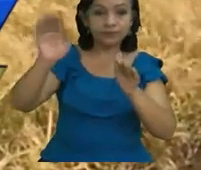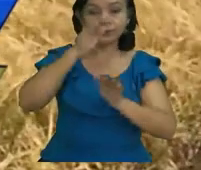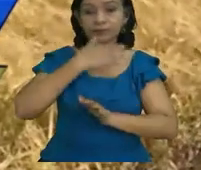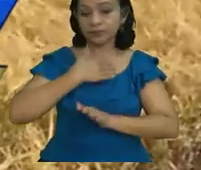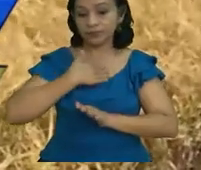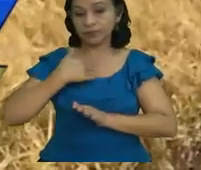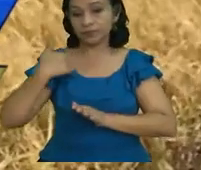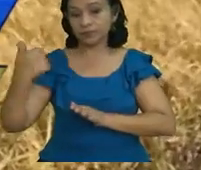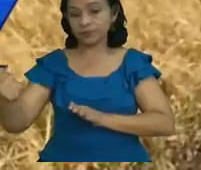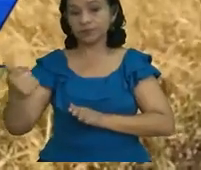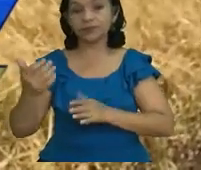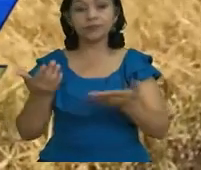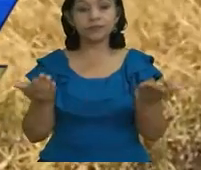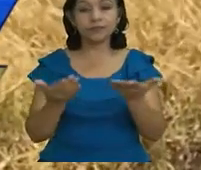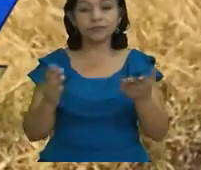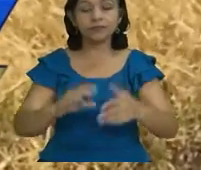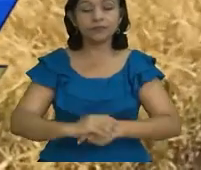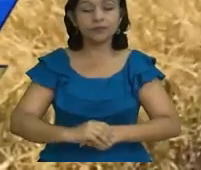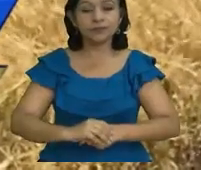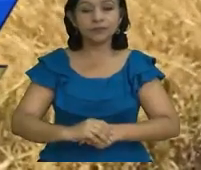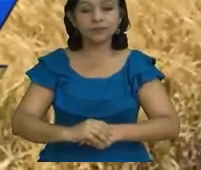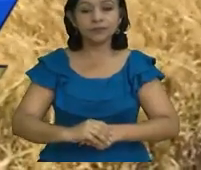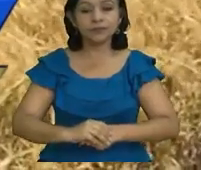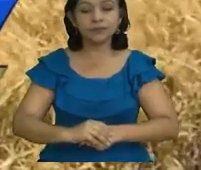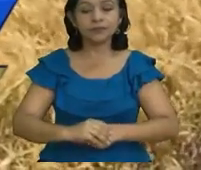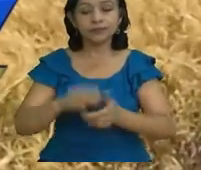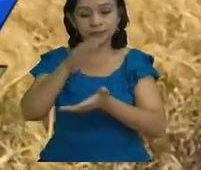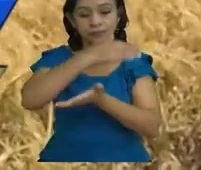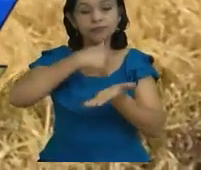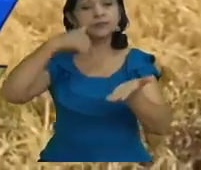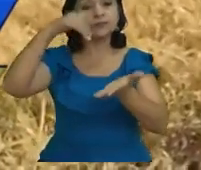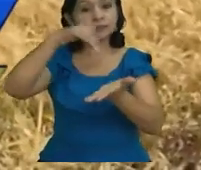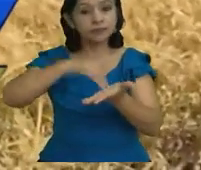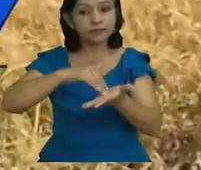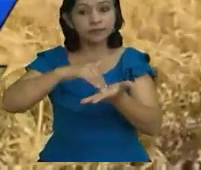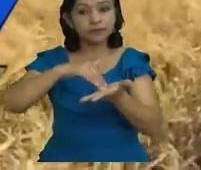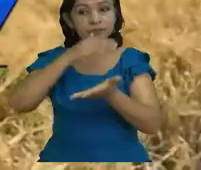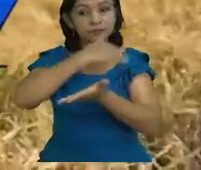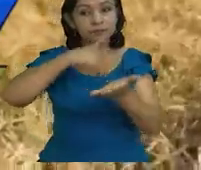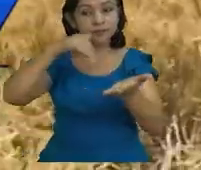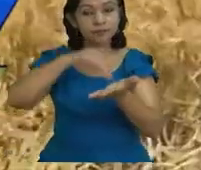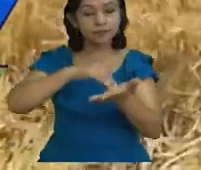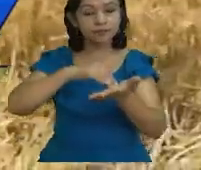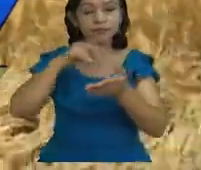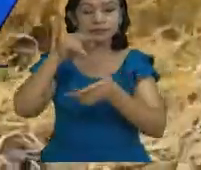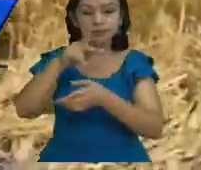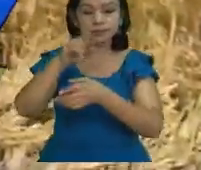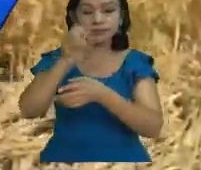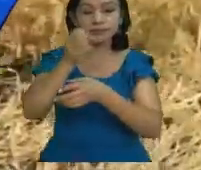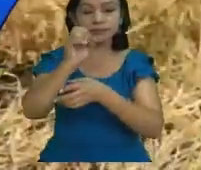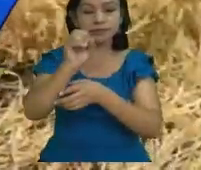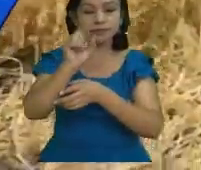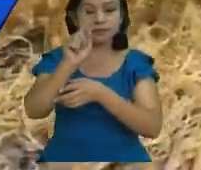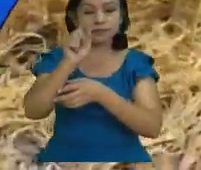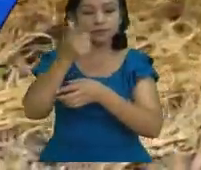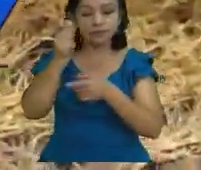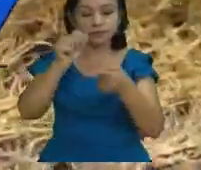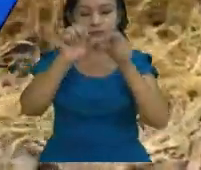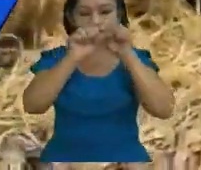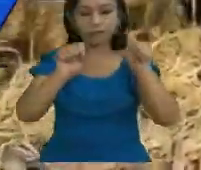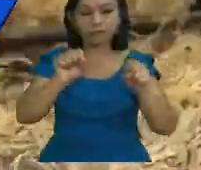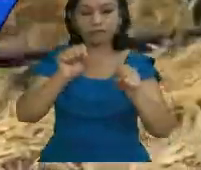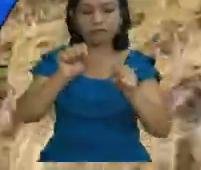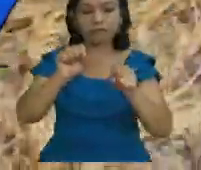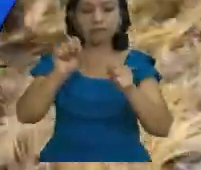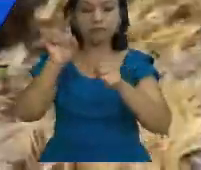mejoramiento, por así decirlo, lo más visual. Okay. El mejoramiento de los centros. El centro de Pozo Ortega, el centro de San Isidro, el centro que tenemos en el